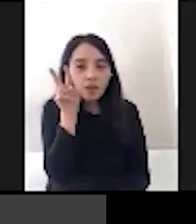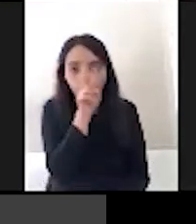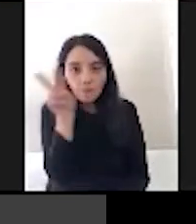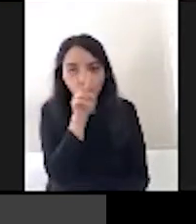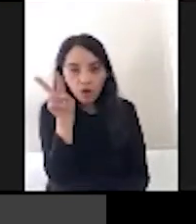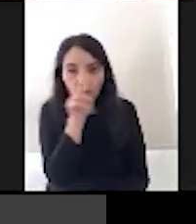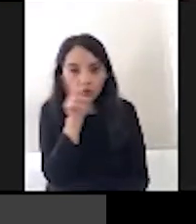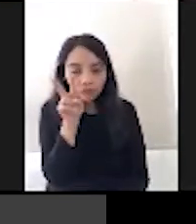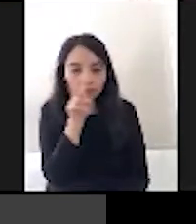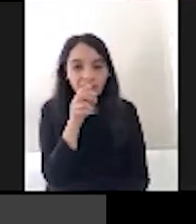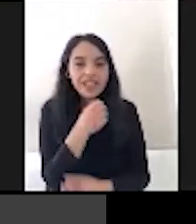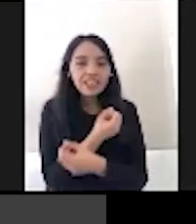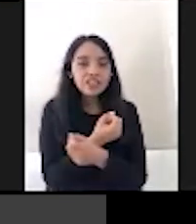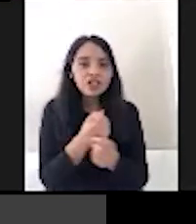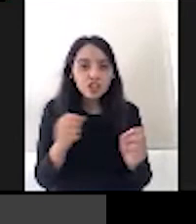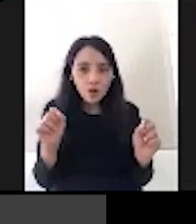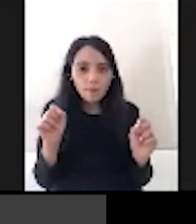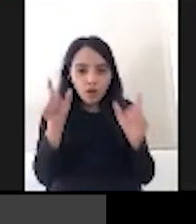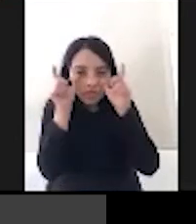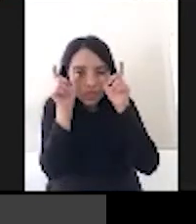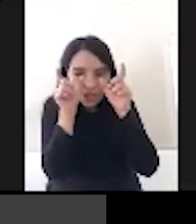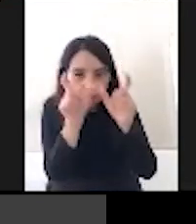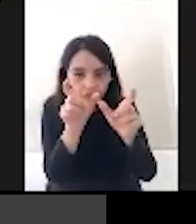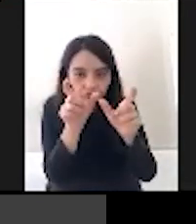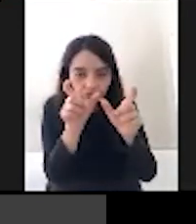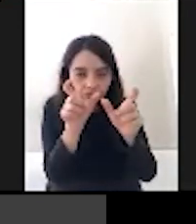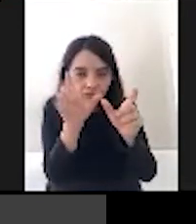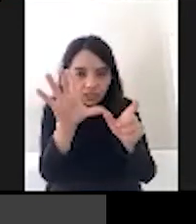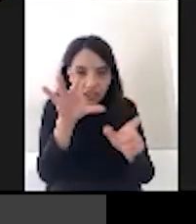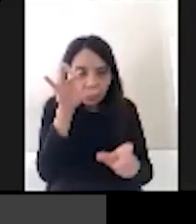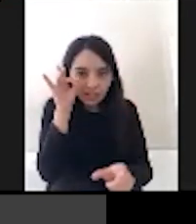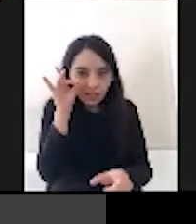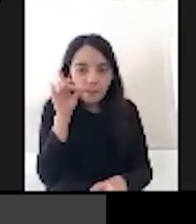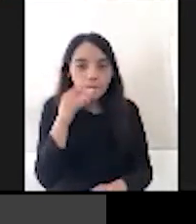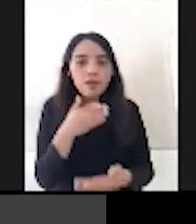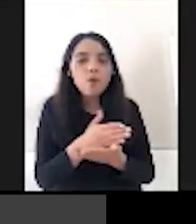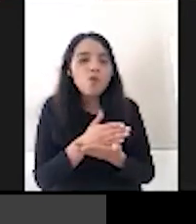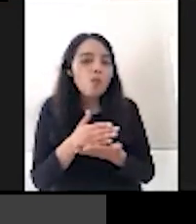de identificar el estímulo visual adecuadamente, o se demoraba mucho en hacerlo.